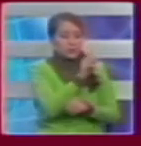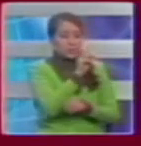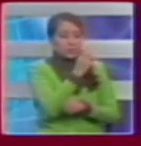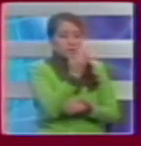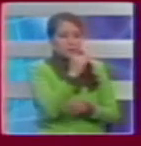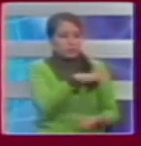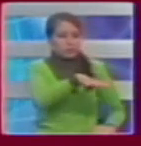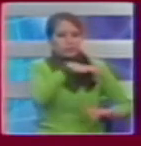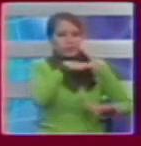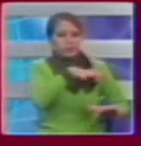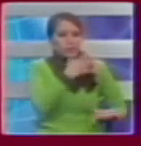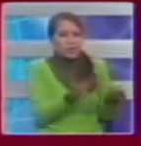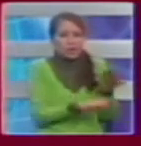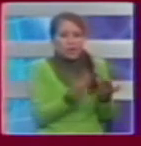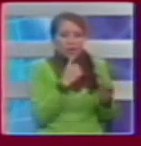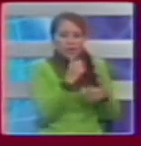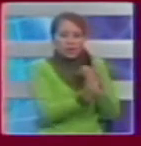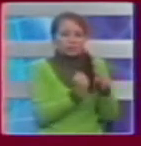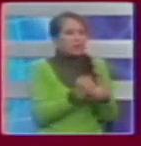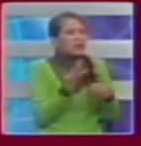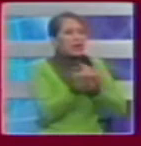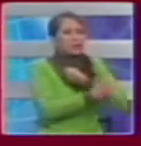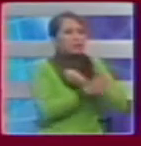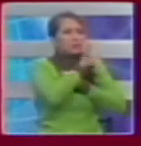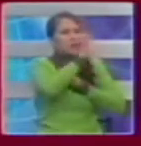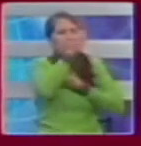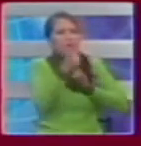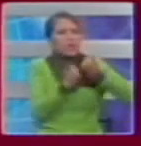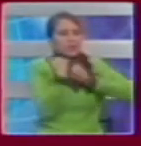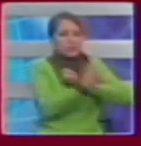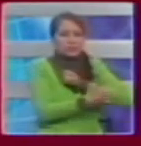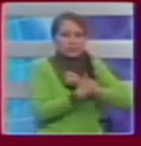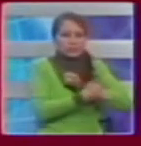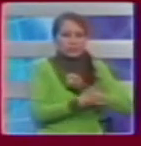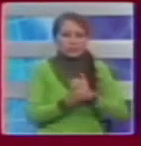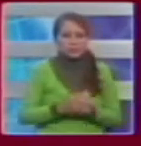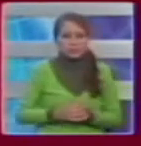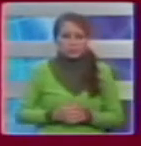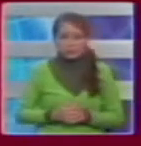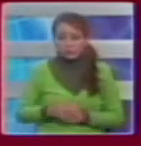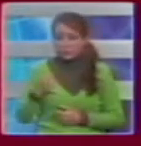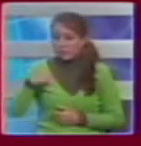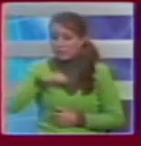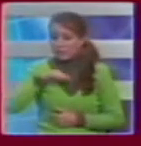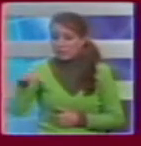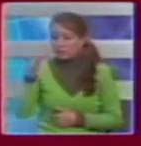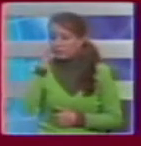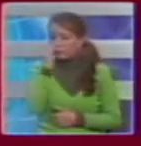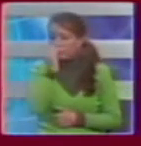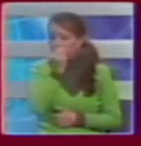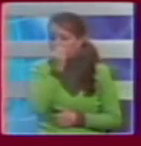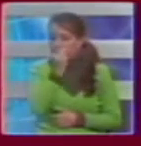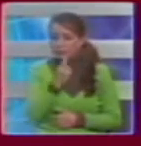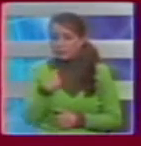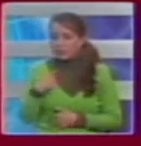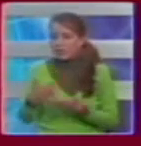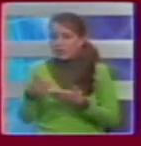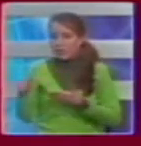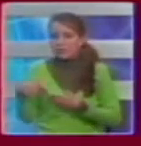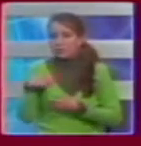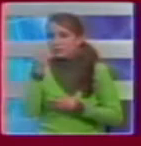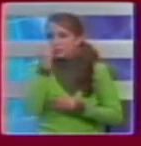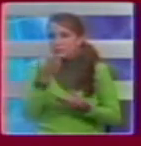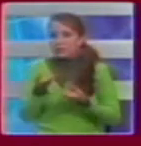estas especies por año. ¿A qué países van destinadas? Bueno, nuestras orquídeas, nuestro producto